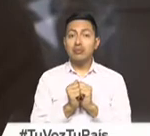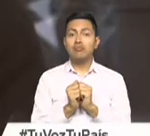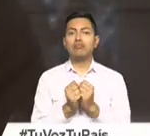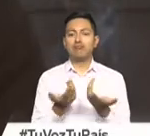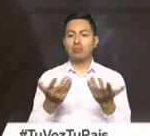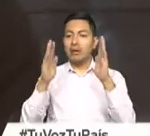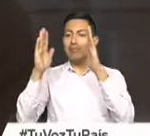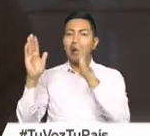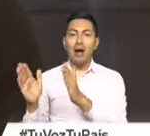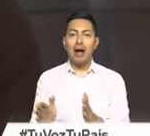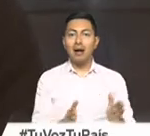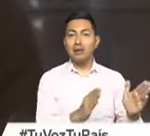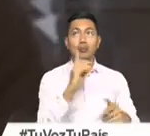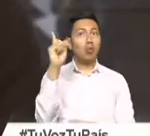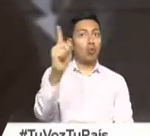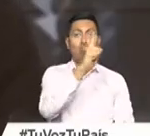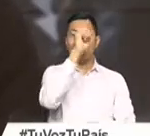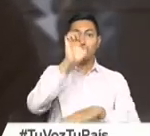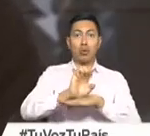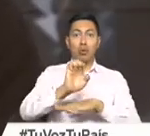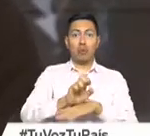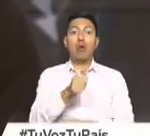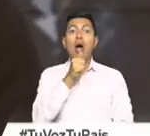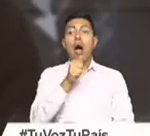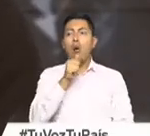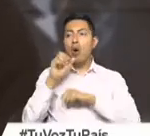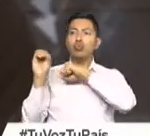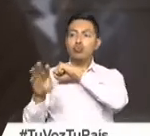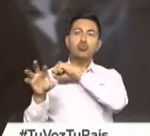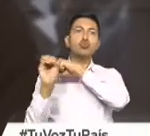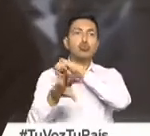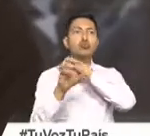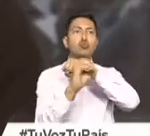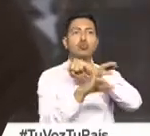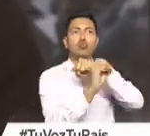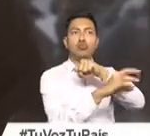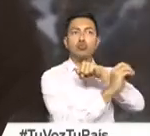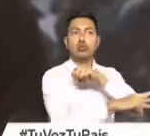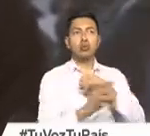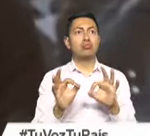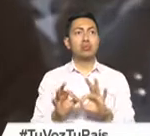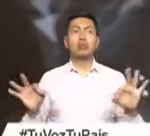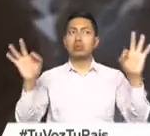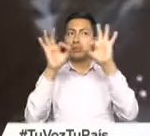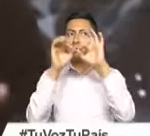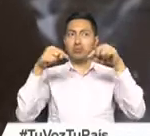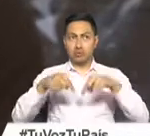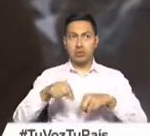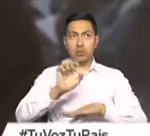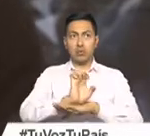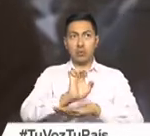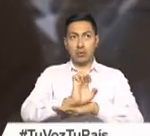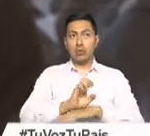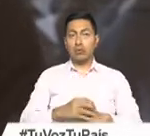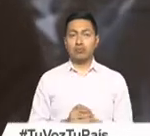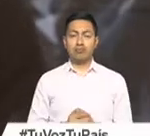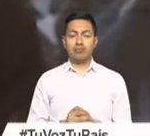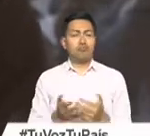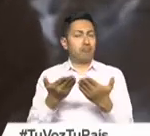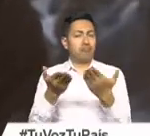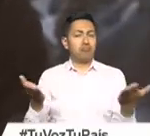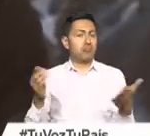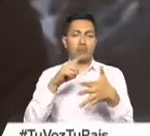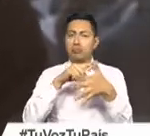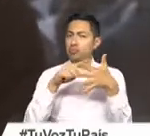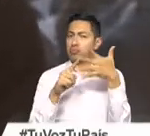plan nacional de riego que va a ser fundamental para el país. Esos son los puntos que se ha